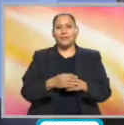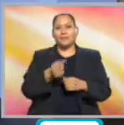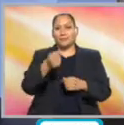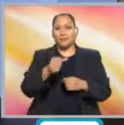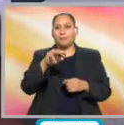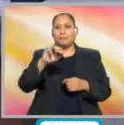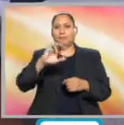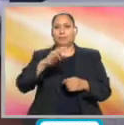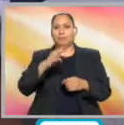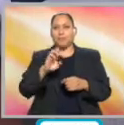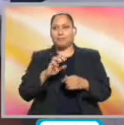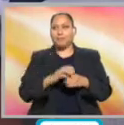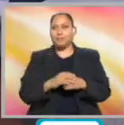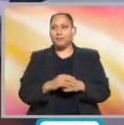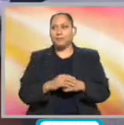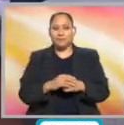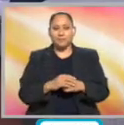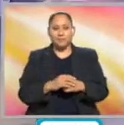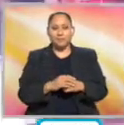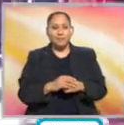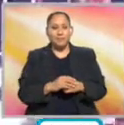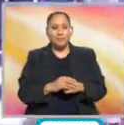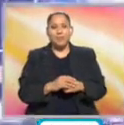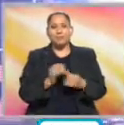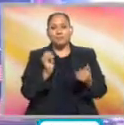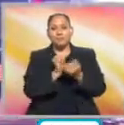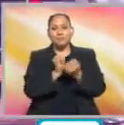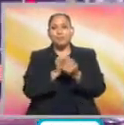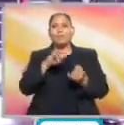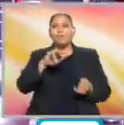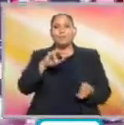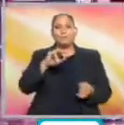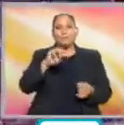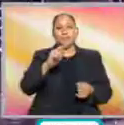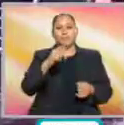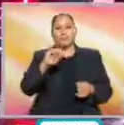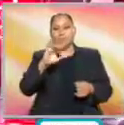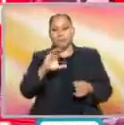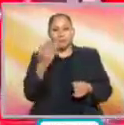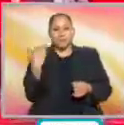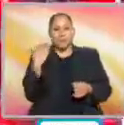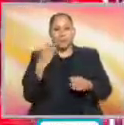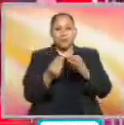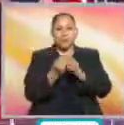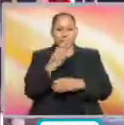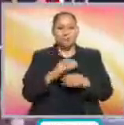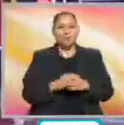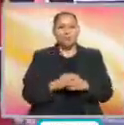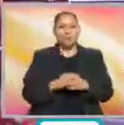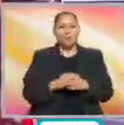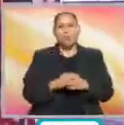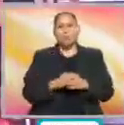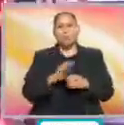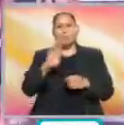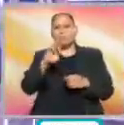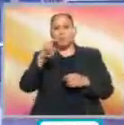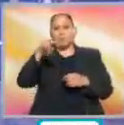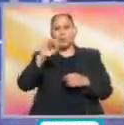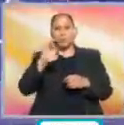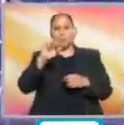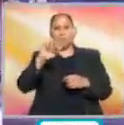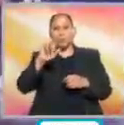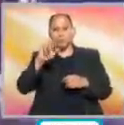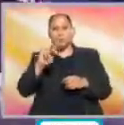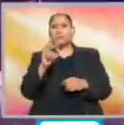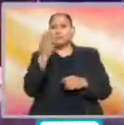adorada. que es más reciente, que se llama 24K Magic, ¿no? Soulcito, funkecito, para Ah, mira, bailar. sí. Ah, esto